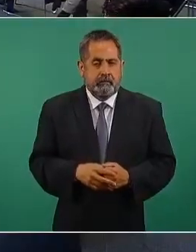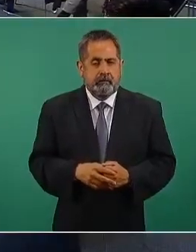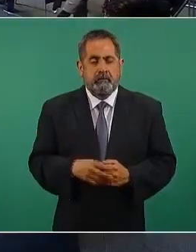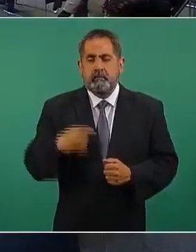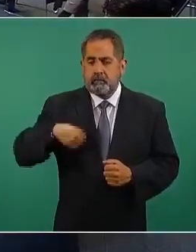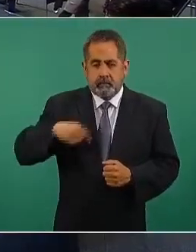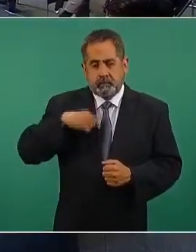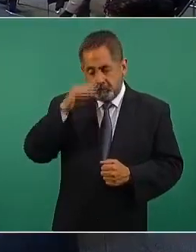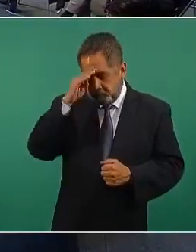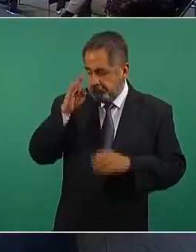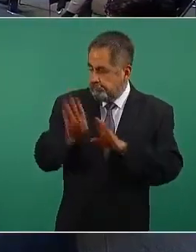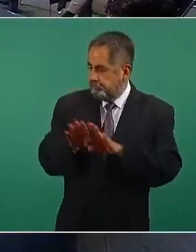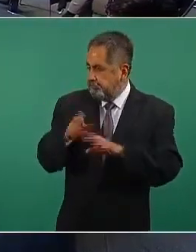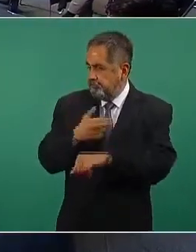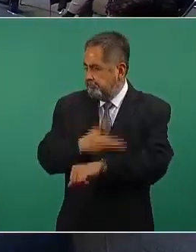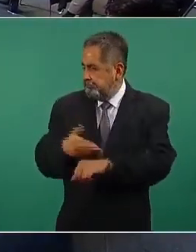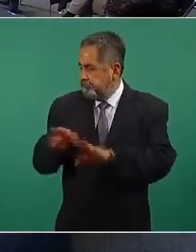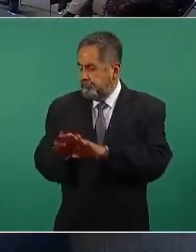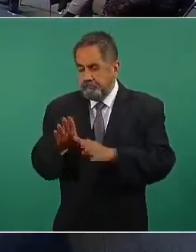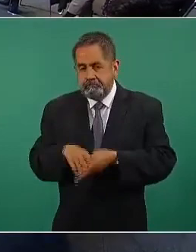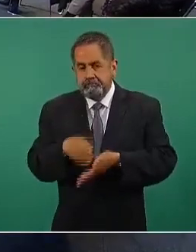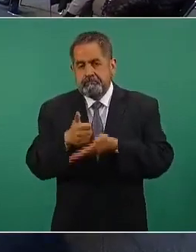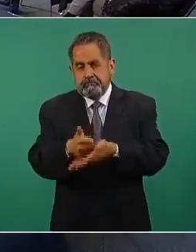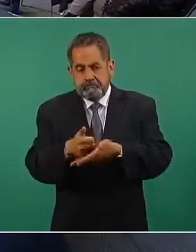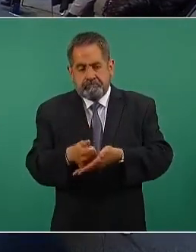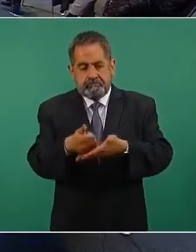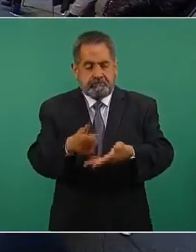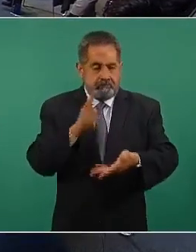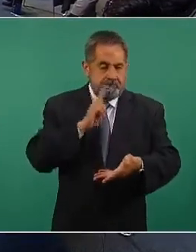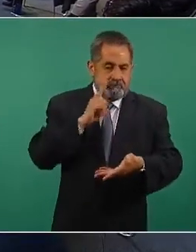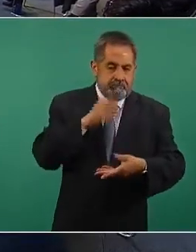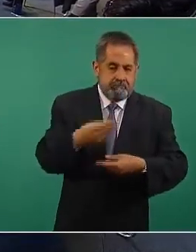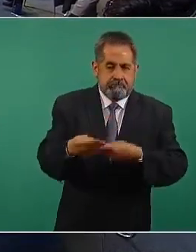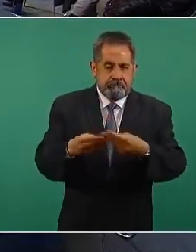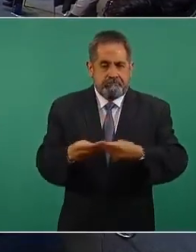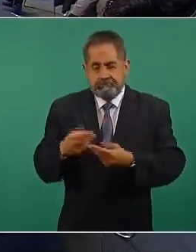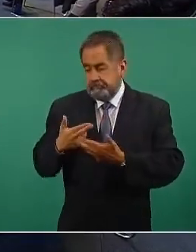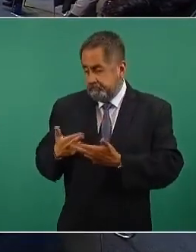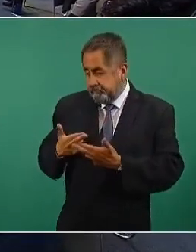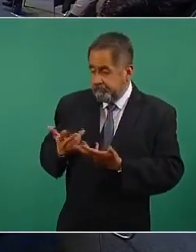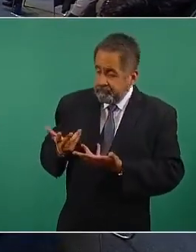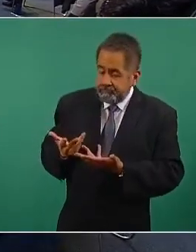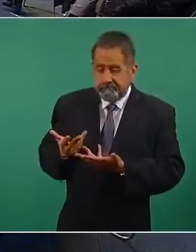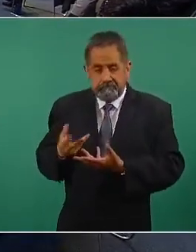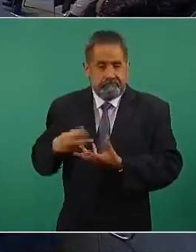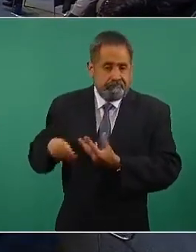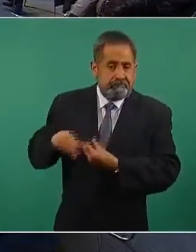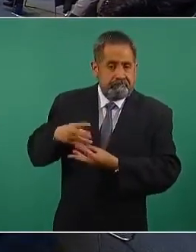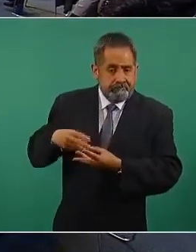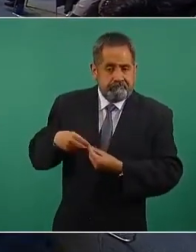Estamos buscando la forma de ayudarlos, la medida de nuestras posibilidades,